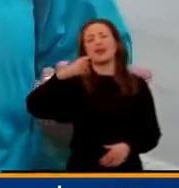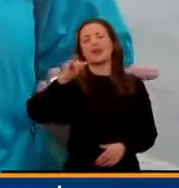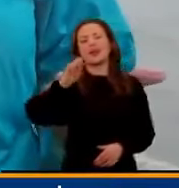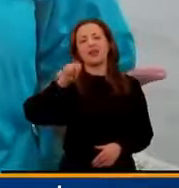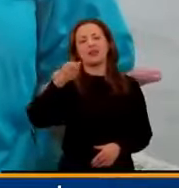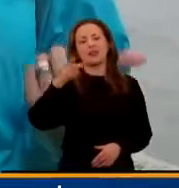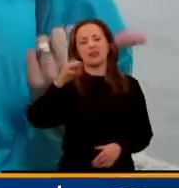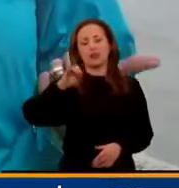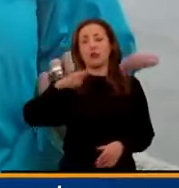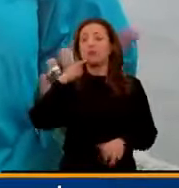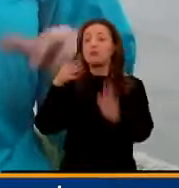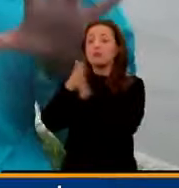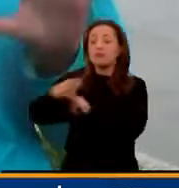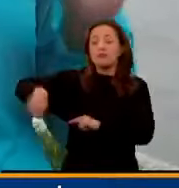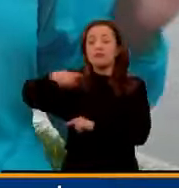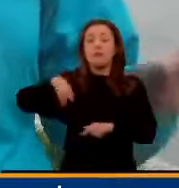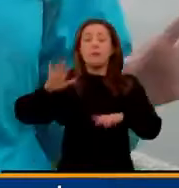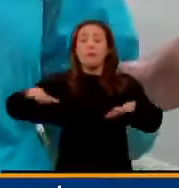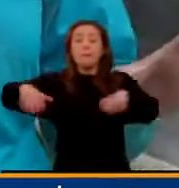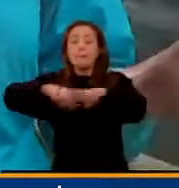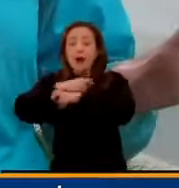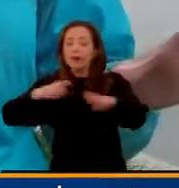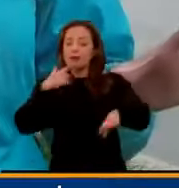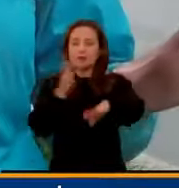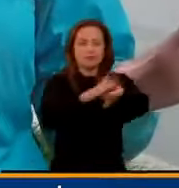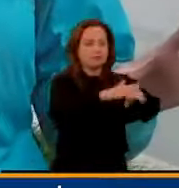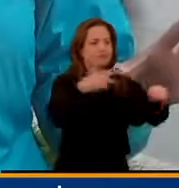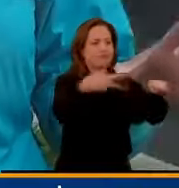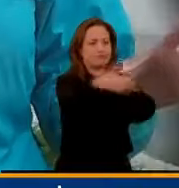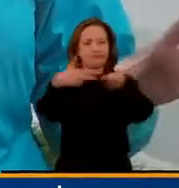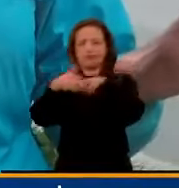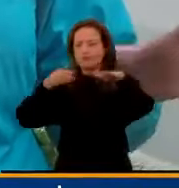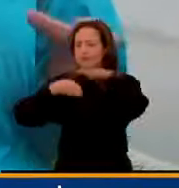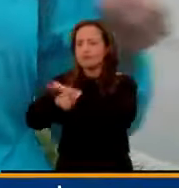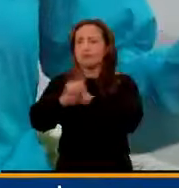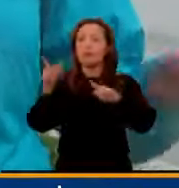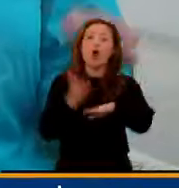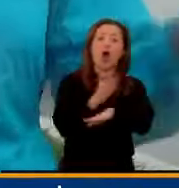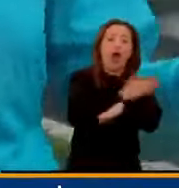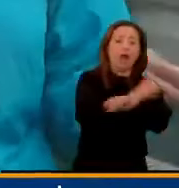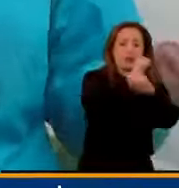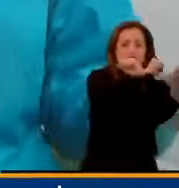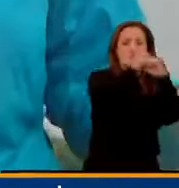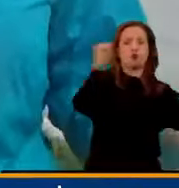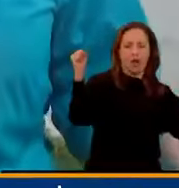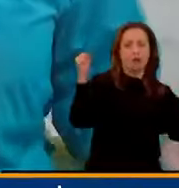parques anunciaron cierres, pero en las primeras horas de la mañana estuvieron abiertos